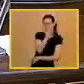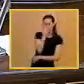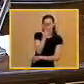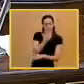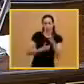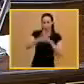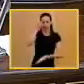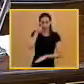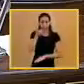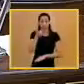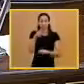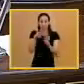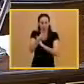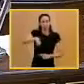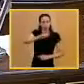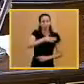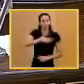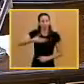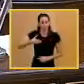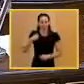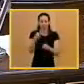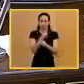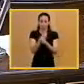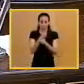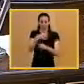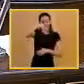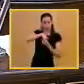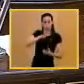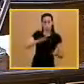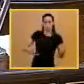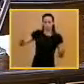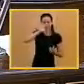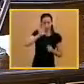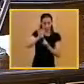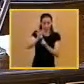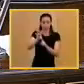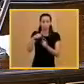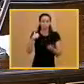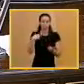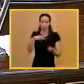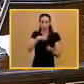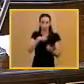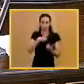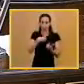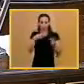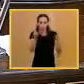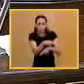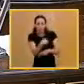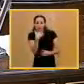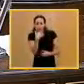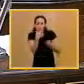presidente, que queremos producir y vivir de nuestro trabajo en el propio país. No podemos prescindir de sectores estratégicos como el sector naval